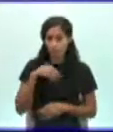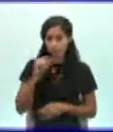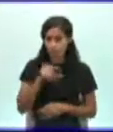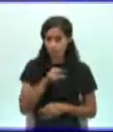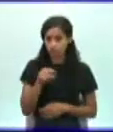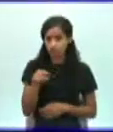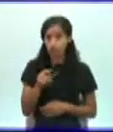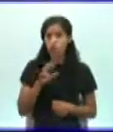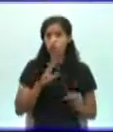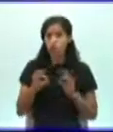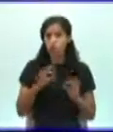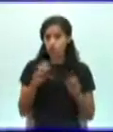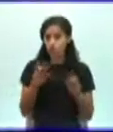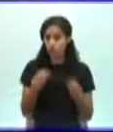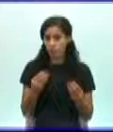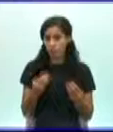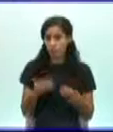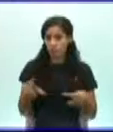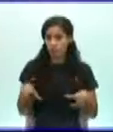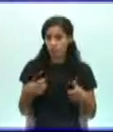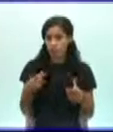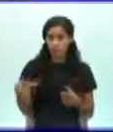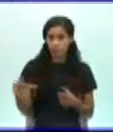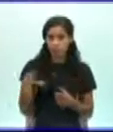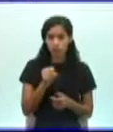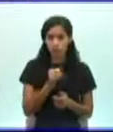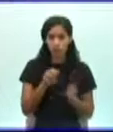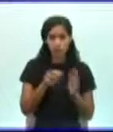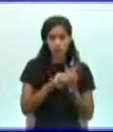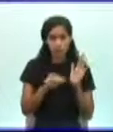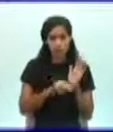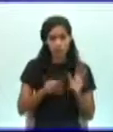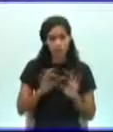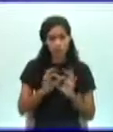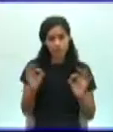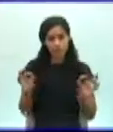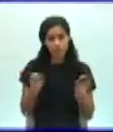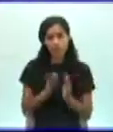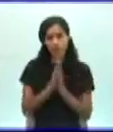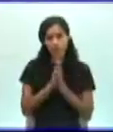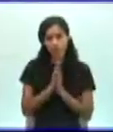que se cuiden mucho, que cumplan las medidas higiénico-sanitarias, que por